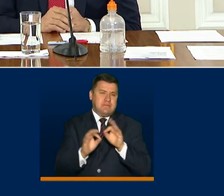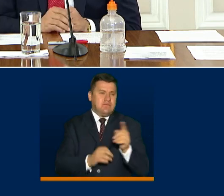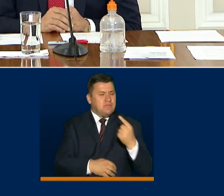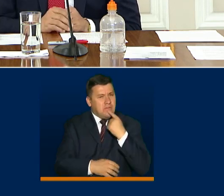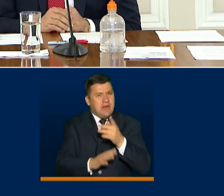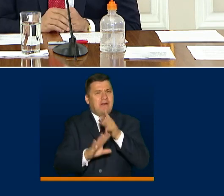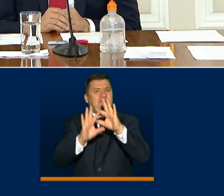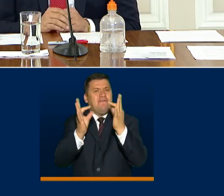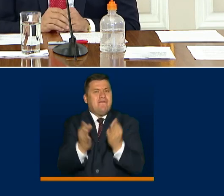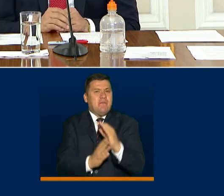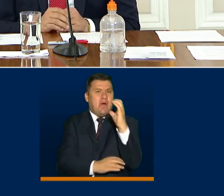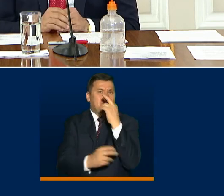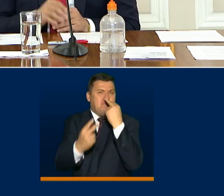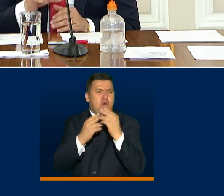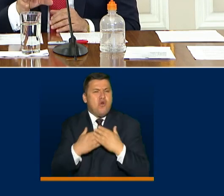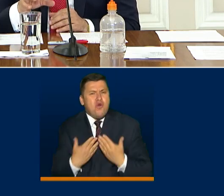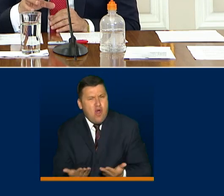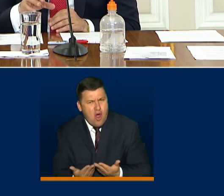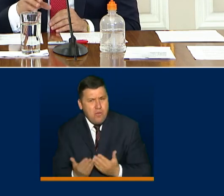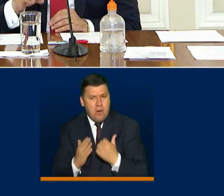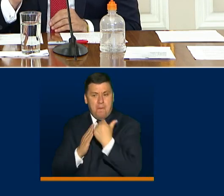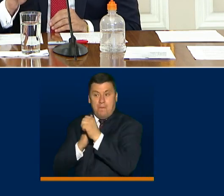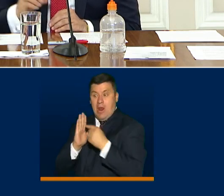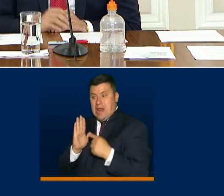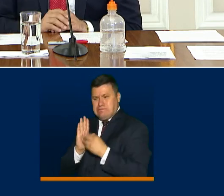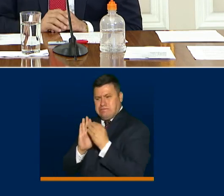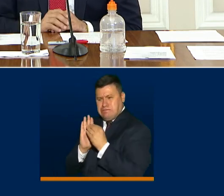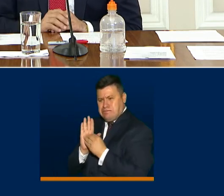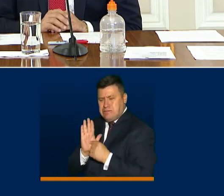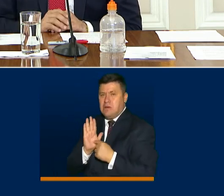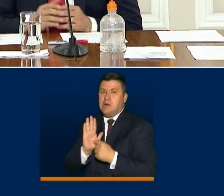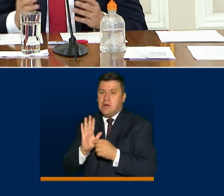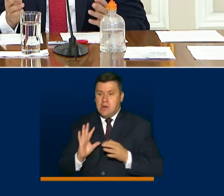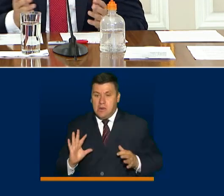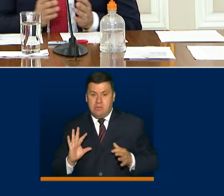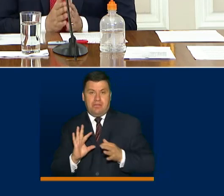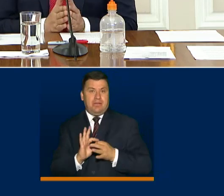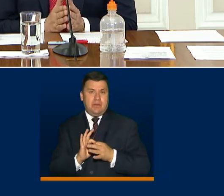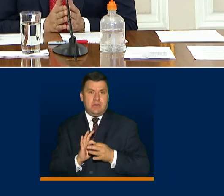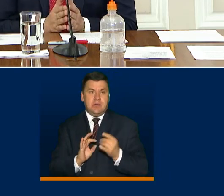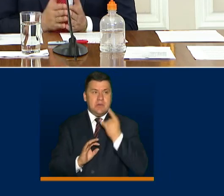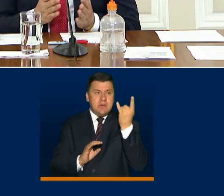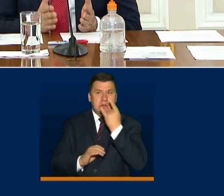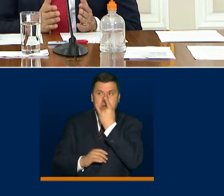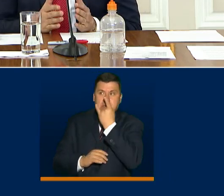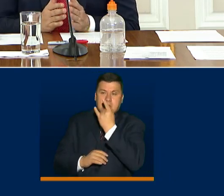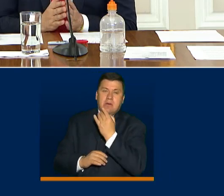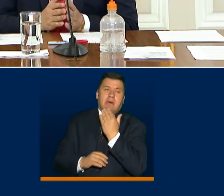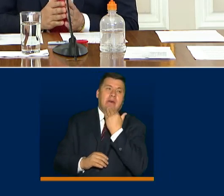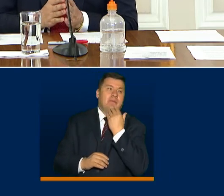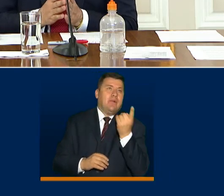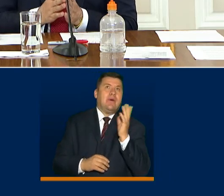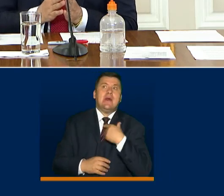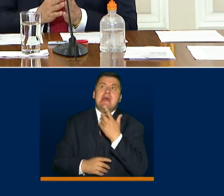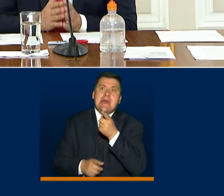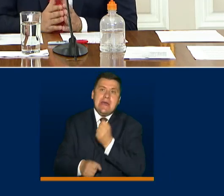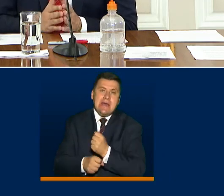hablara a las familias colombianas de cómo este programa también se une con una de las que han sido obsesiones suyas, como por ejemplo